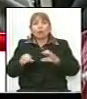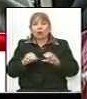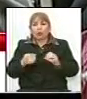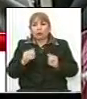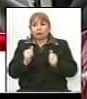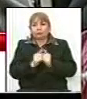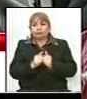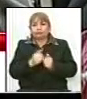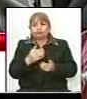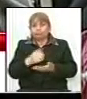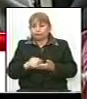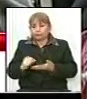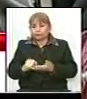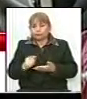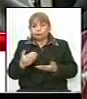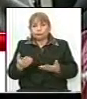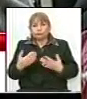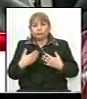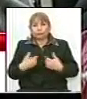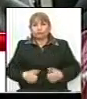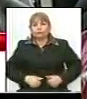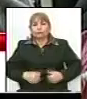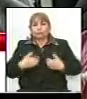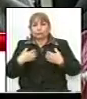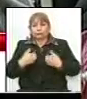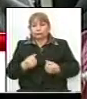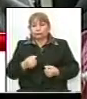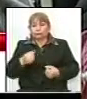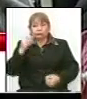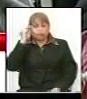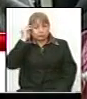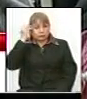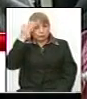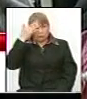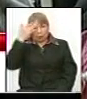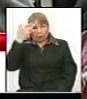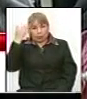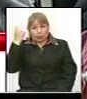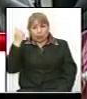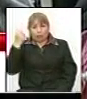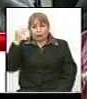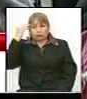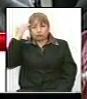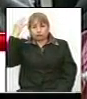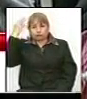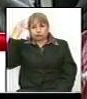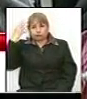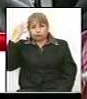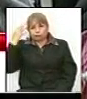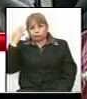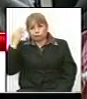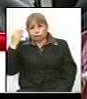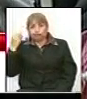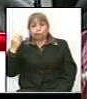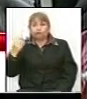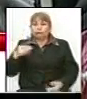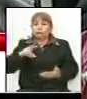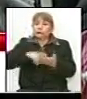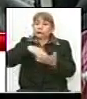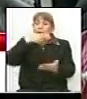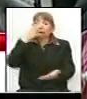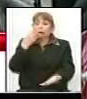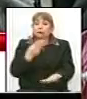nos quitan años de vida saludable? Son demencias y enfermedades degenerativas, son